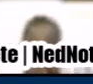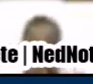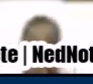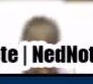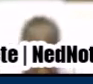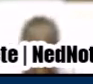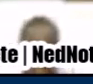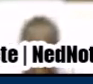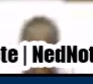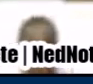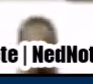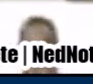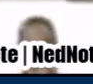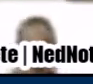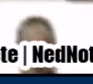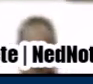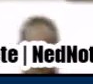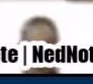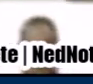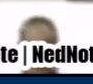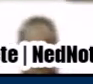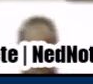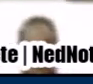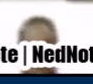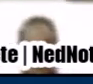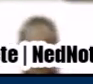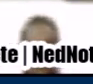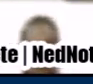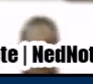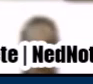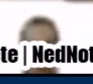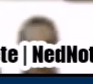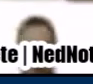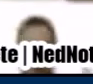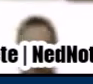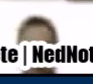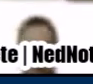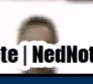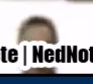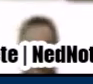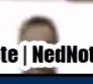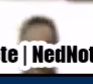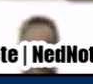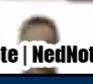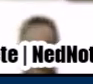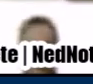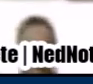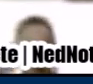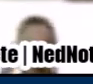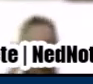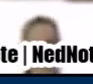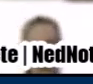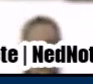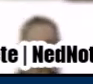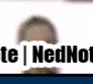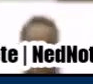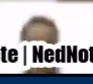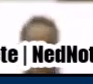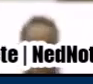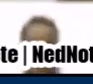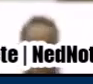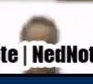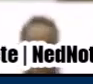la empresa es la dictadura. Entonces, queremos presentar tesis políticas de cambio como si fueran además dicotómicos, como si